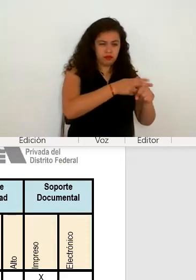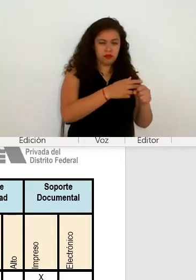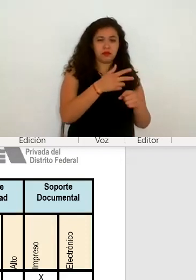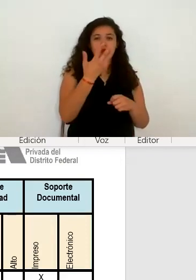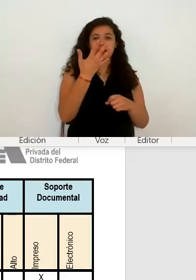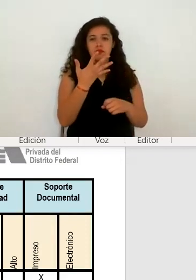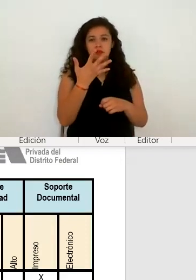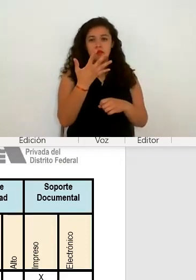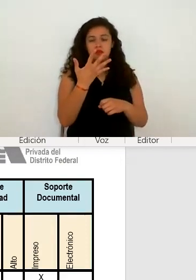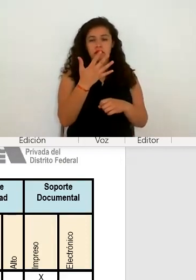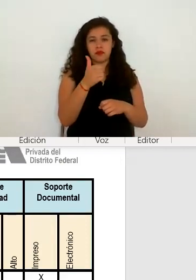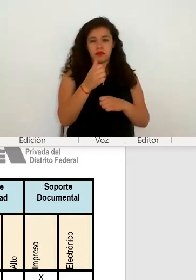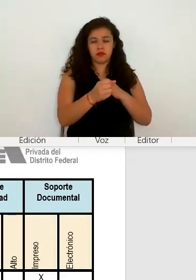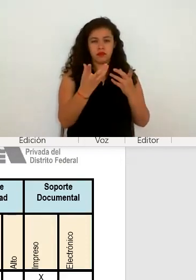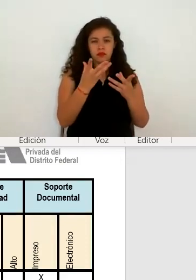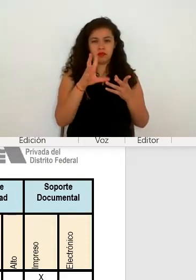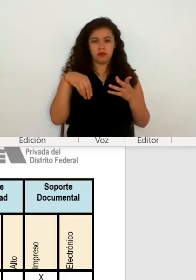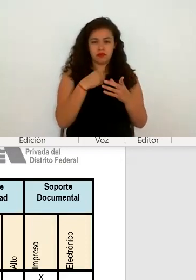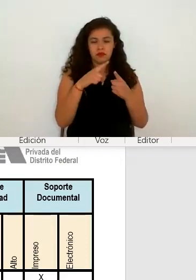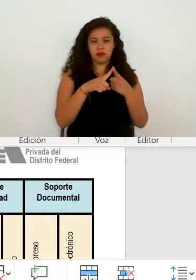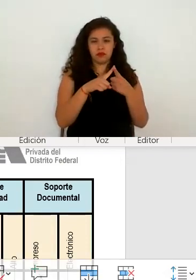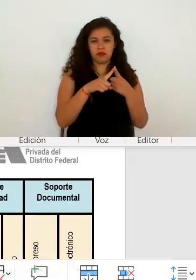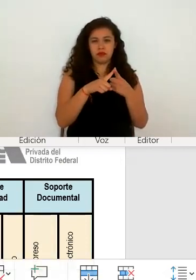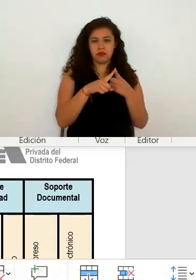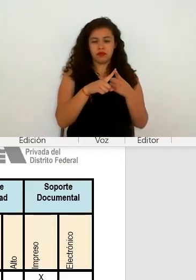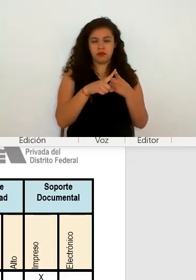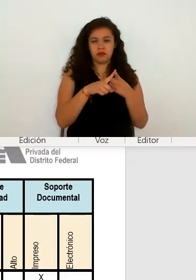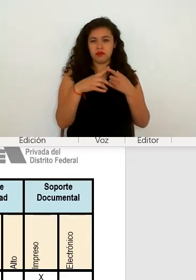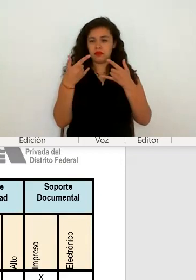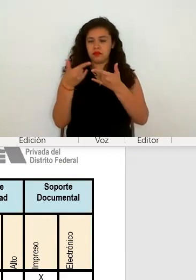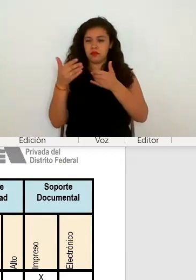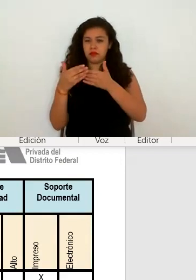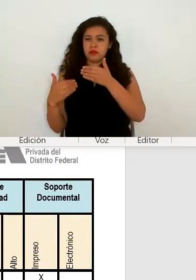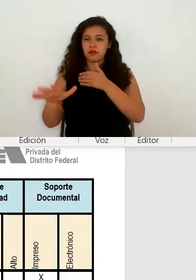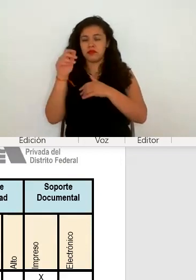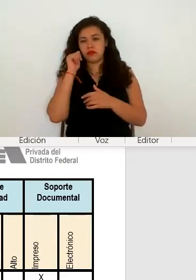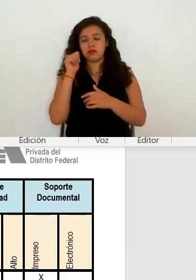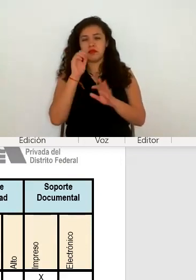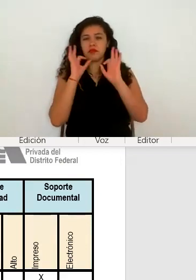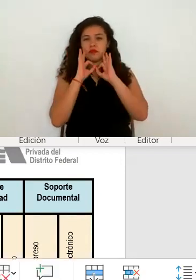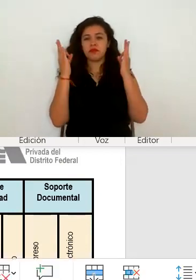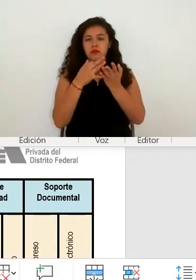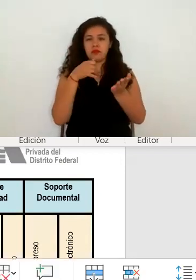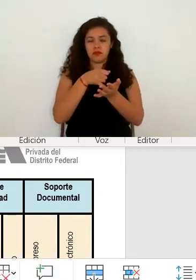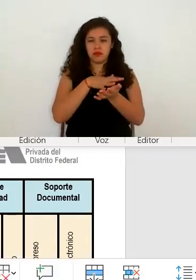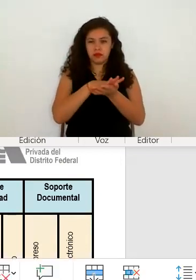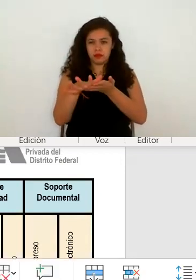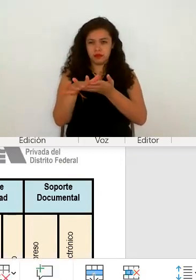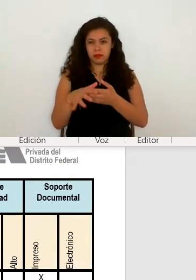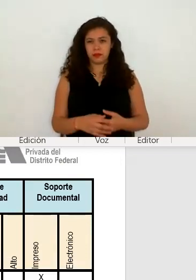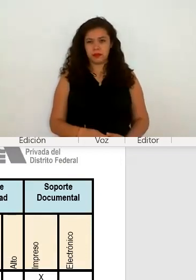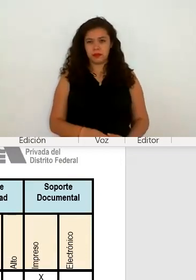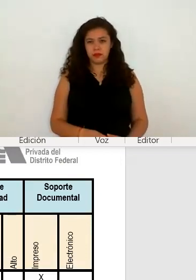en concentración y se conservan de manera histórica y el formato es impreso.